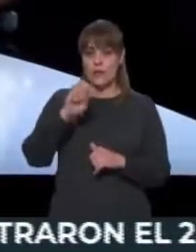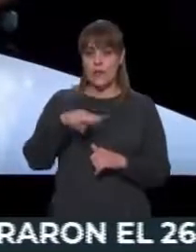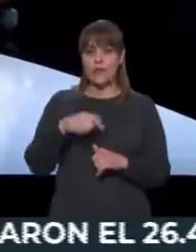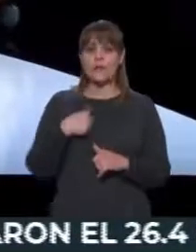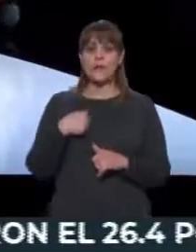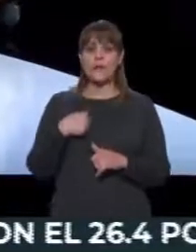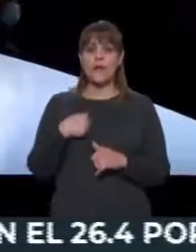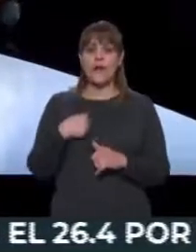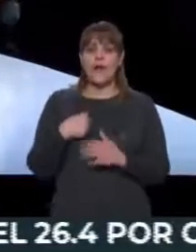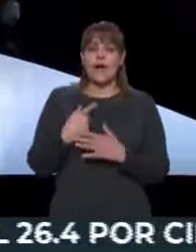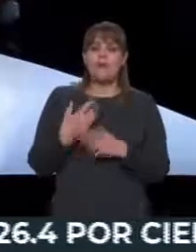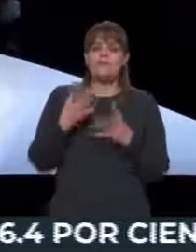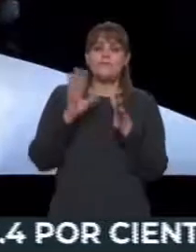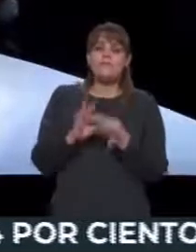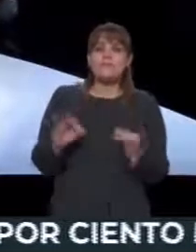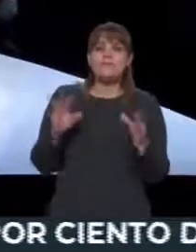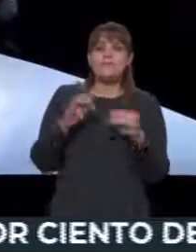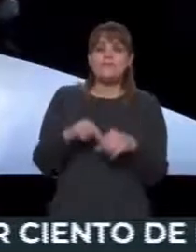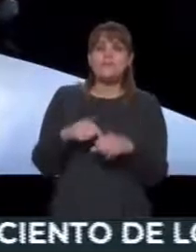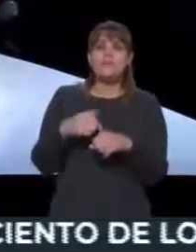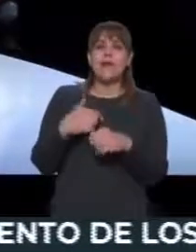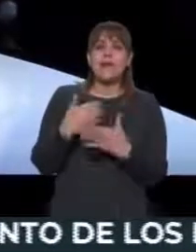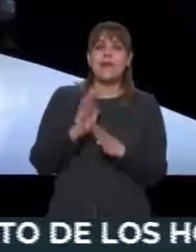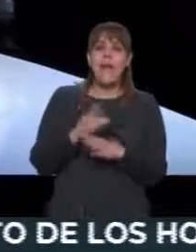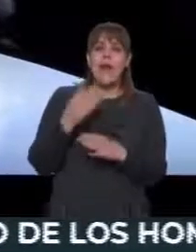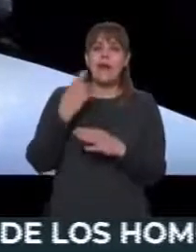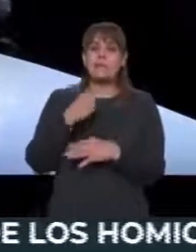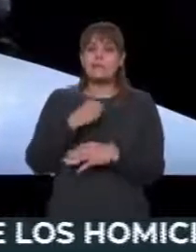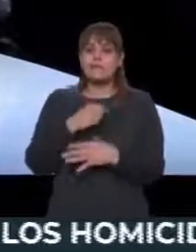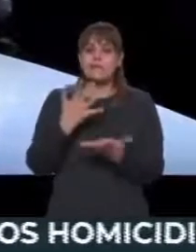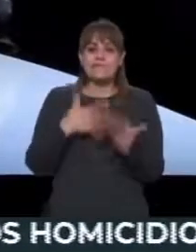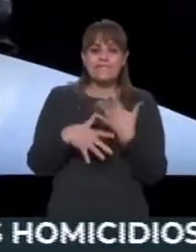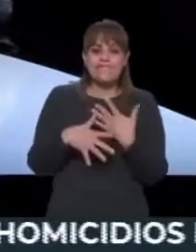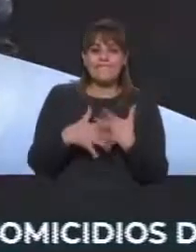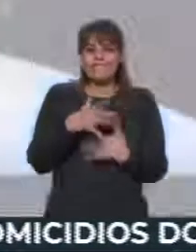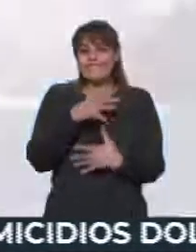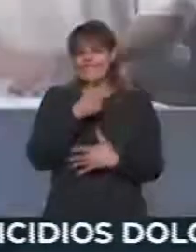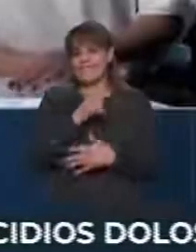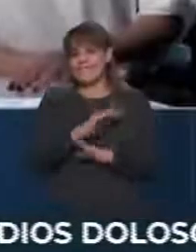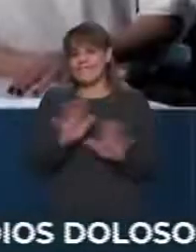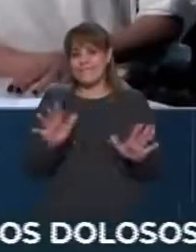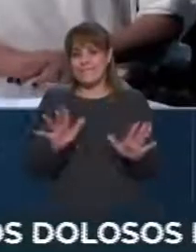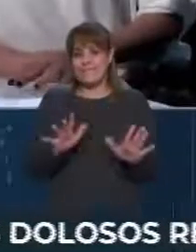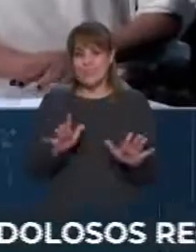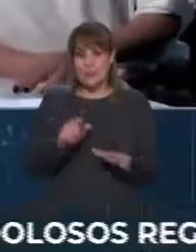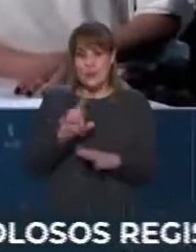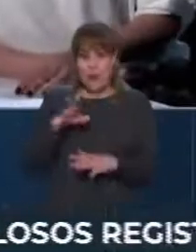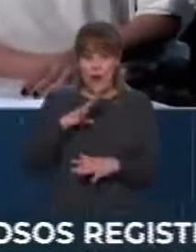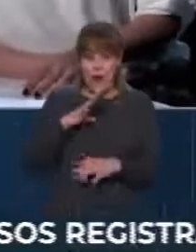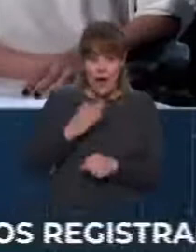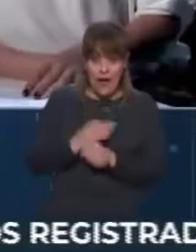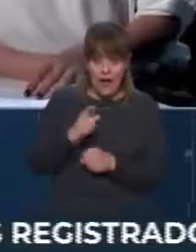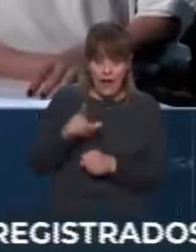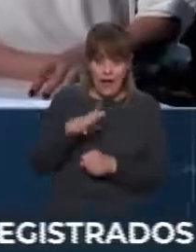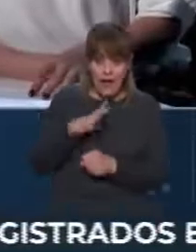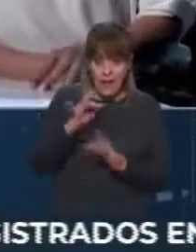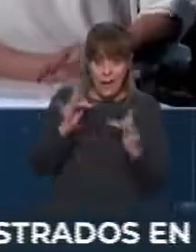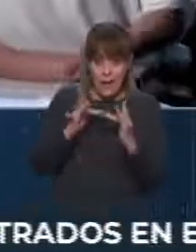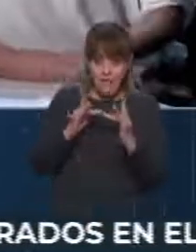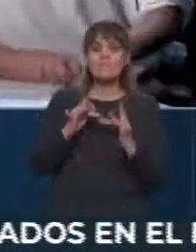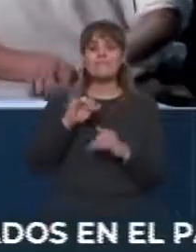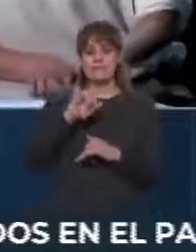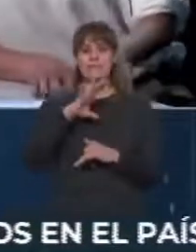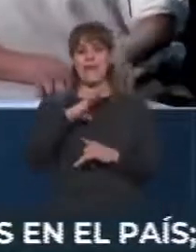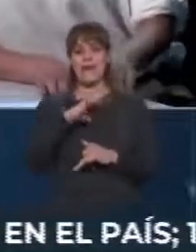no le entras? Pues ya me quedé sin voz, me quedé sin saliva. Jonathan, ¿estás ahí con nosotros, entre nosotros? Aquí estoy.